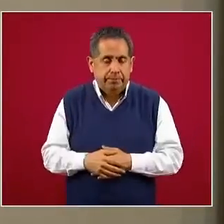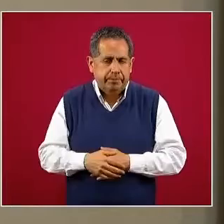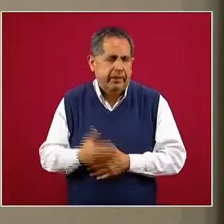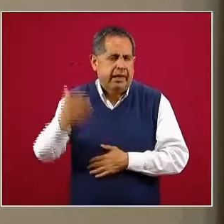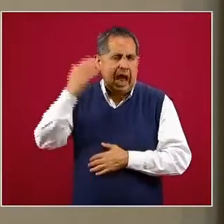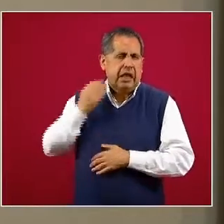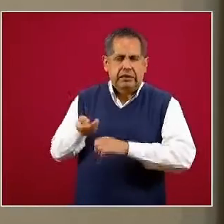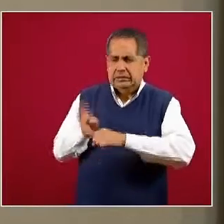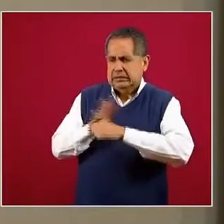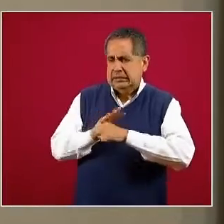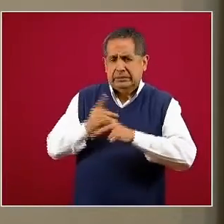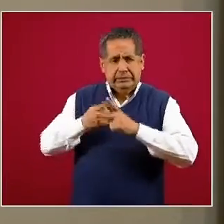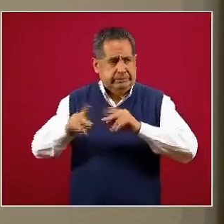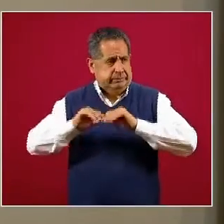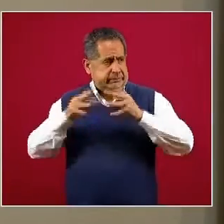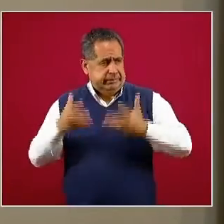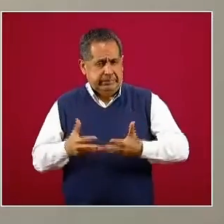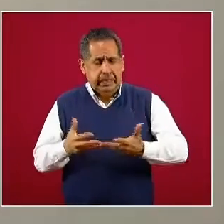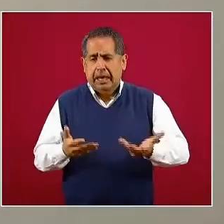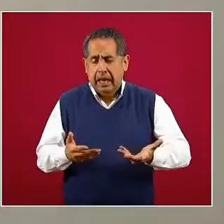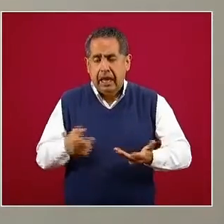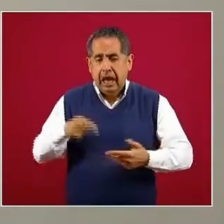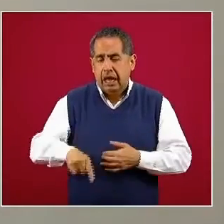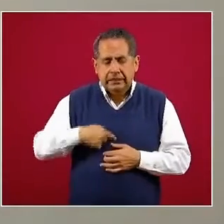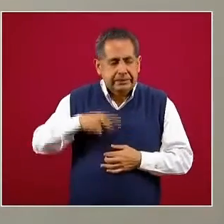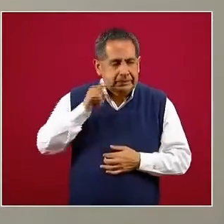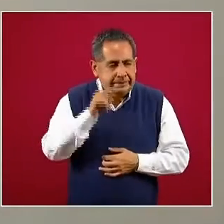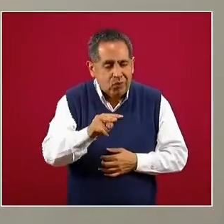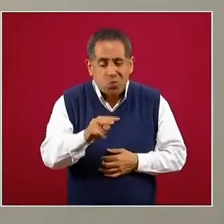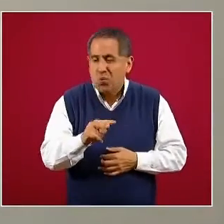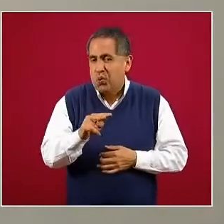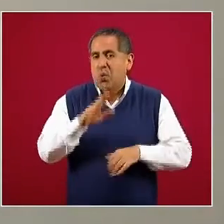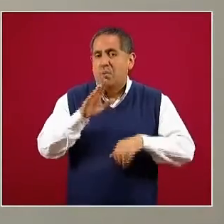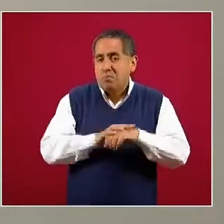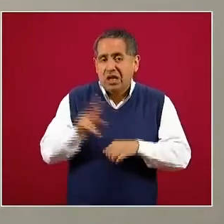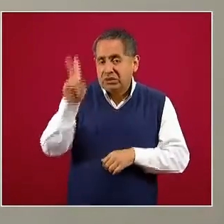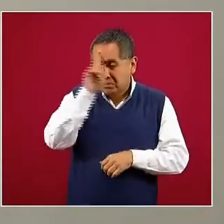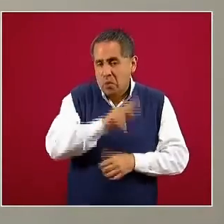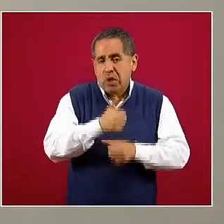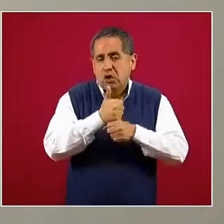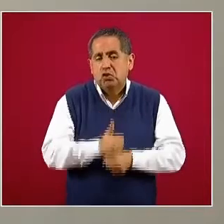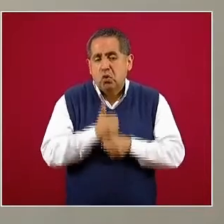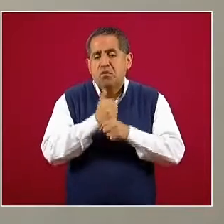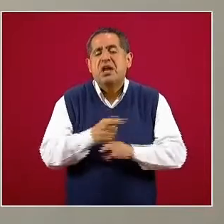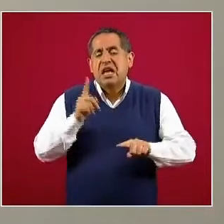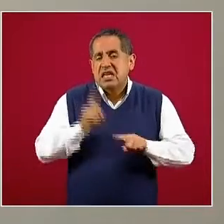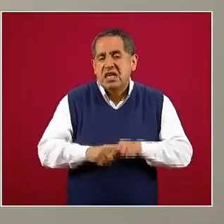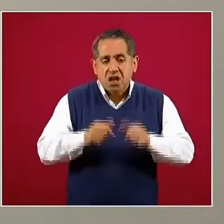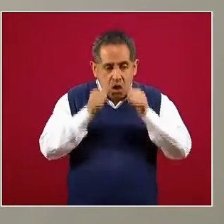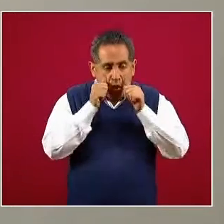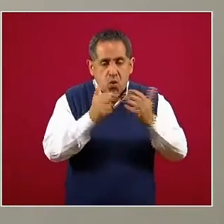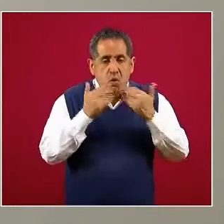núcleos posesionarios y avecindados, y que con sus familias suman aproximadamente 40